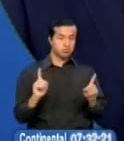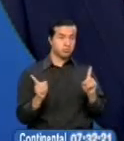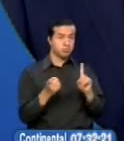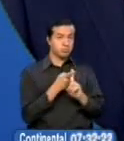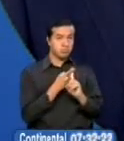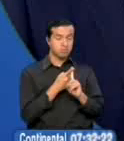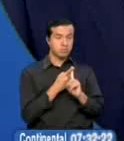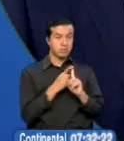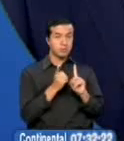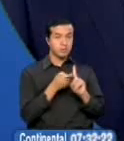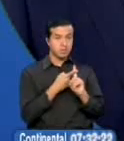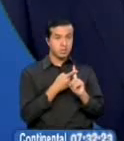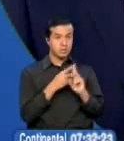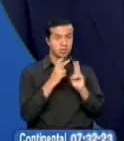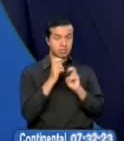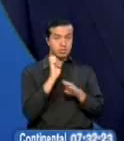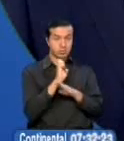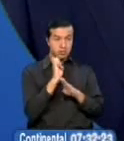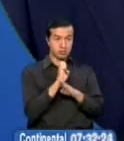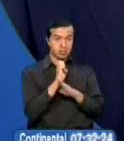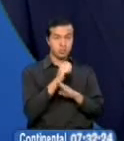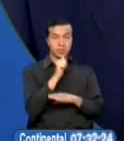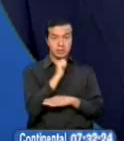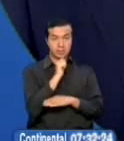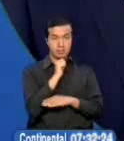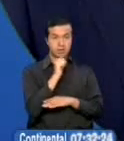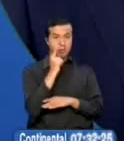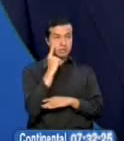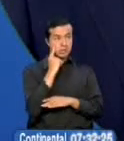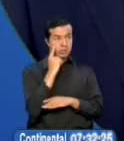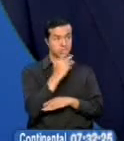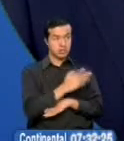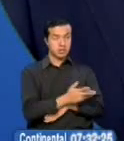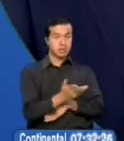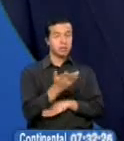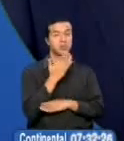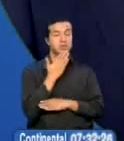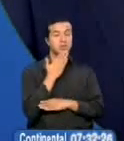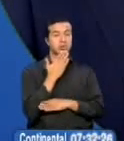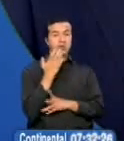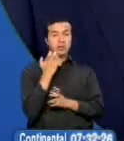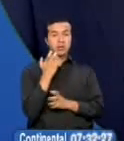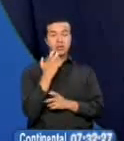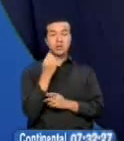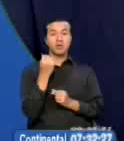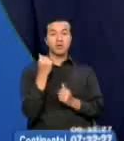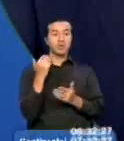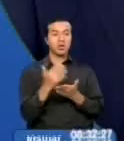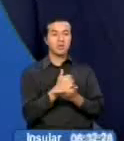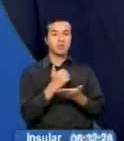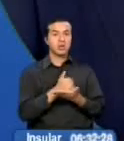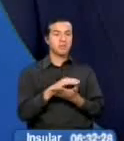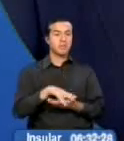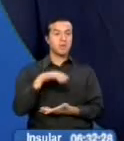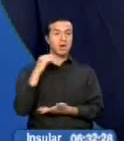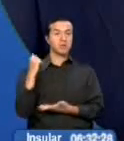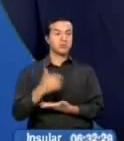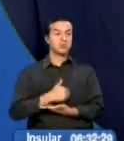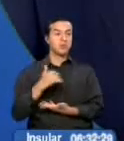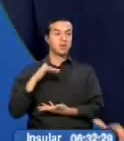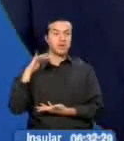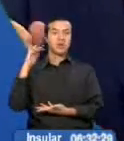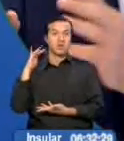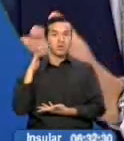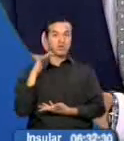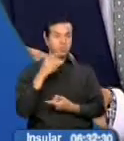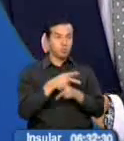una característica, me refiero a la nacional y a la privada, ha tenido una característica de querer privilegiar el capital financiero especulativo y no el